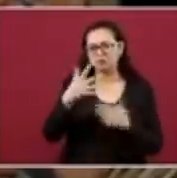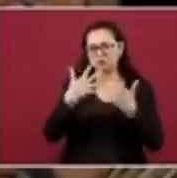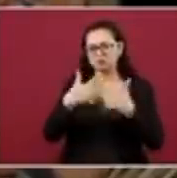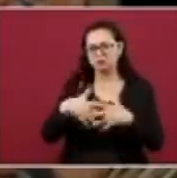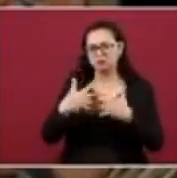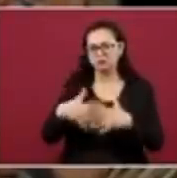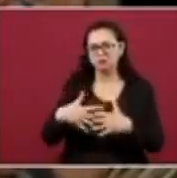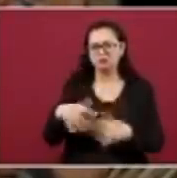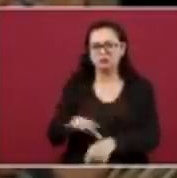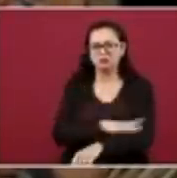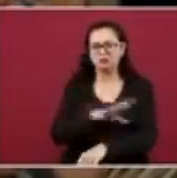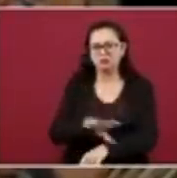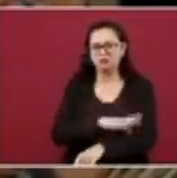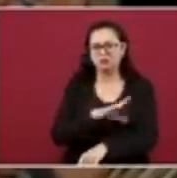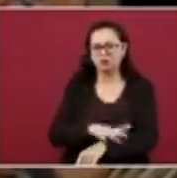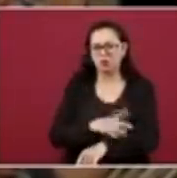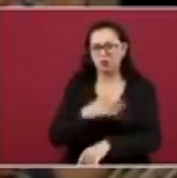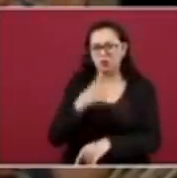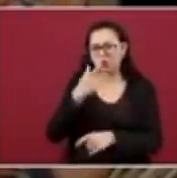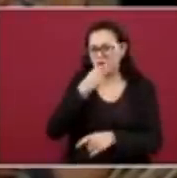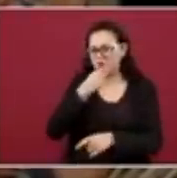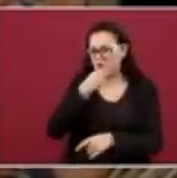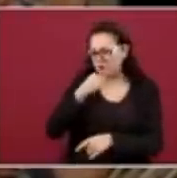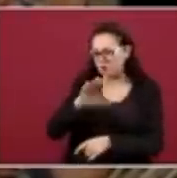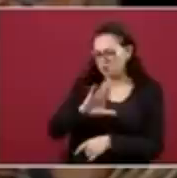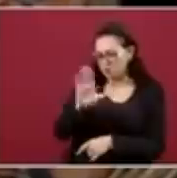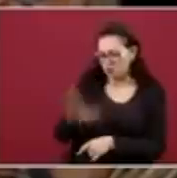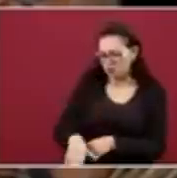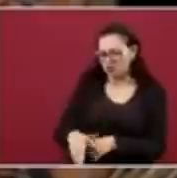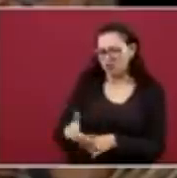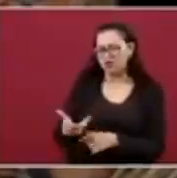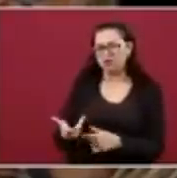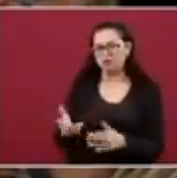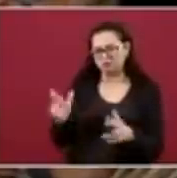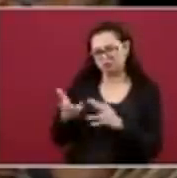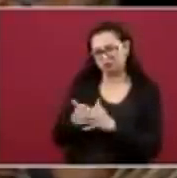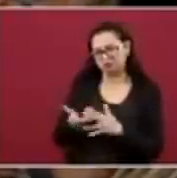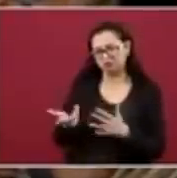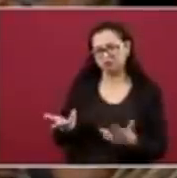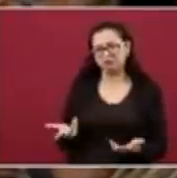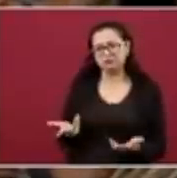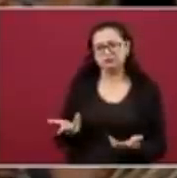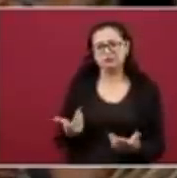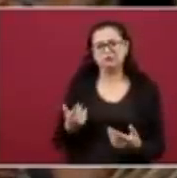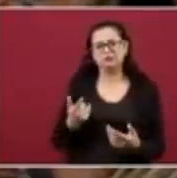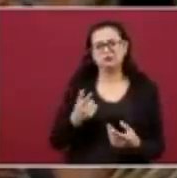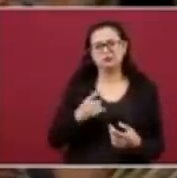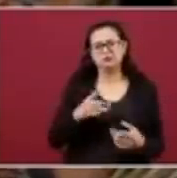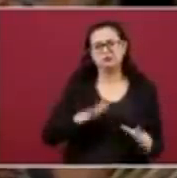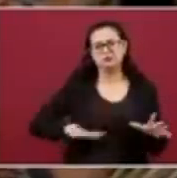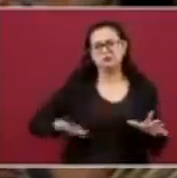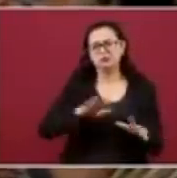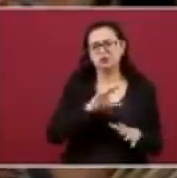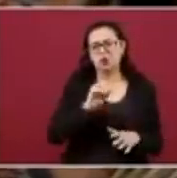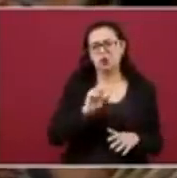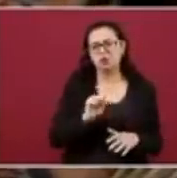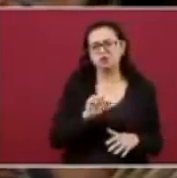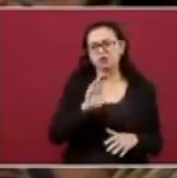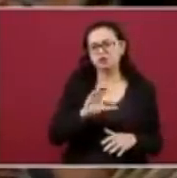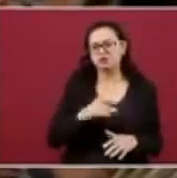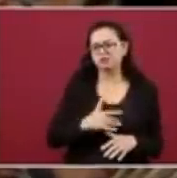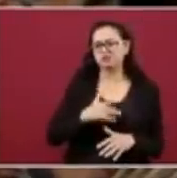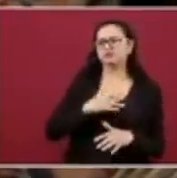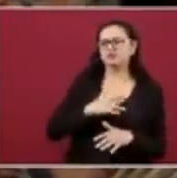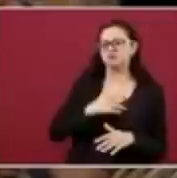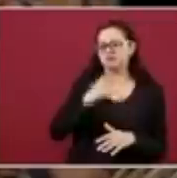a la termoeléctrica, se ha desatado una serie de posicionamientos por parte de la sociedad civil en torno a